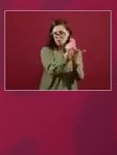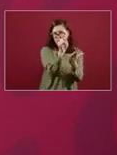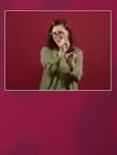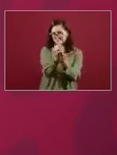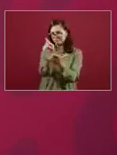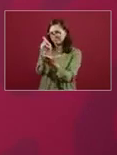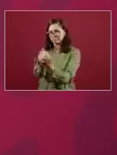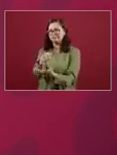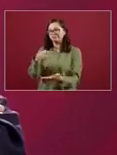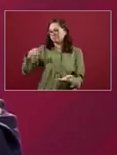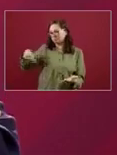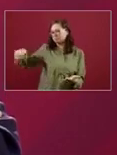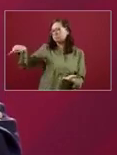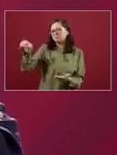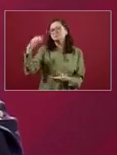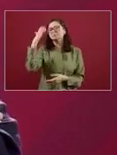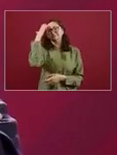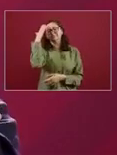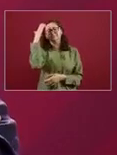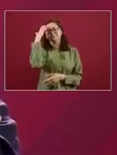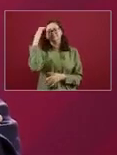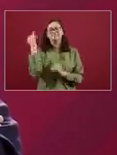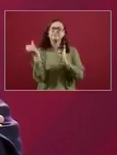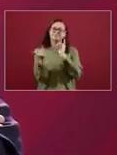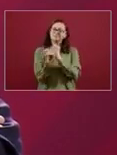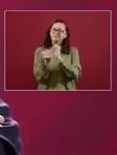sino leyeron